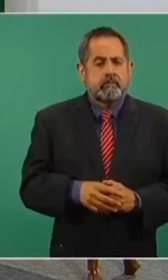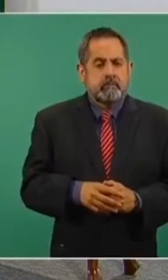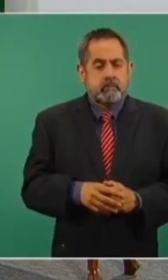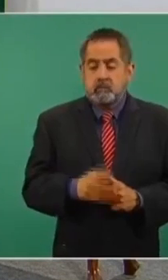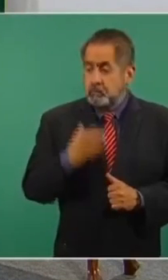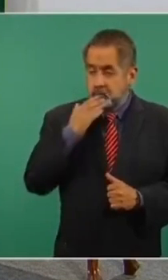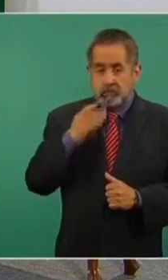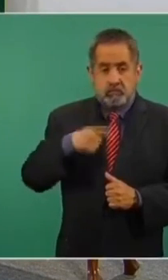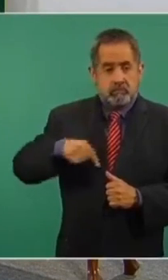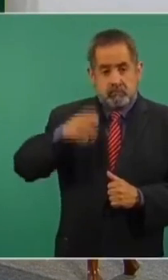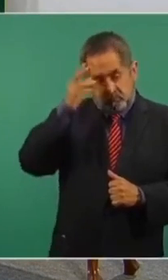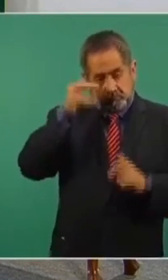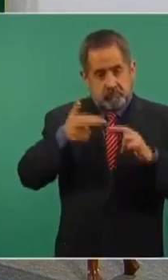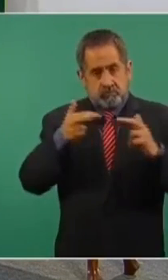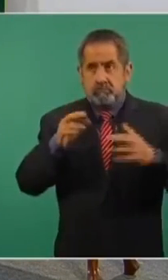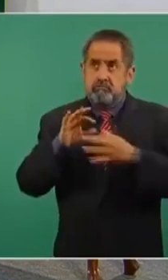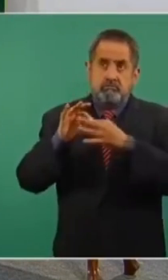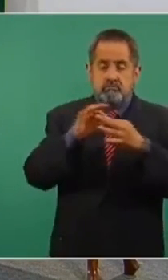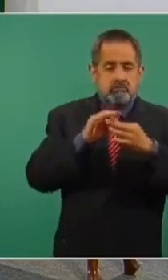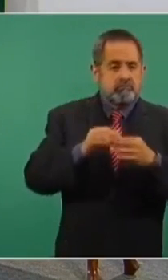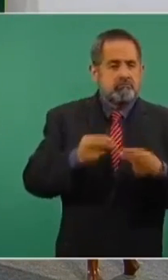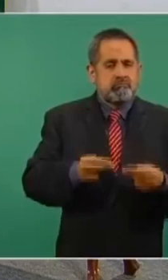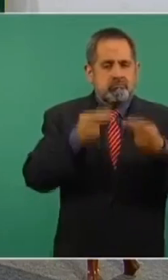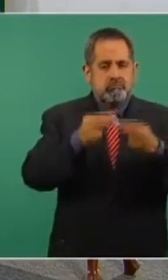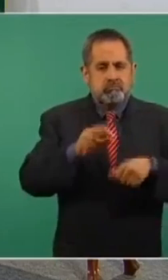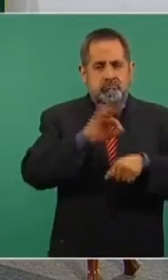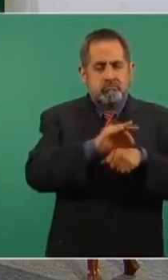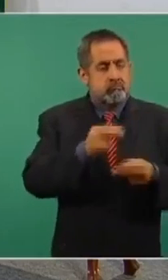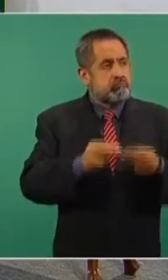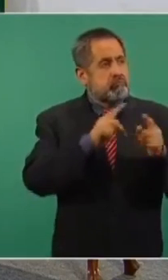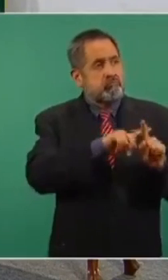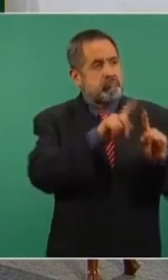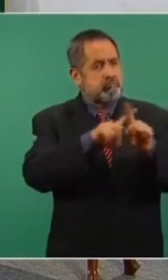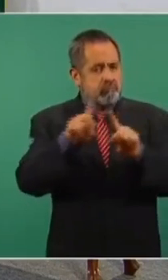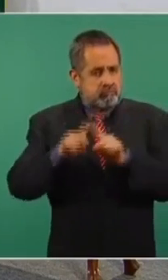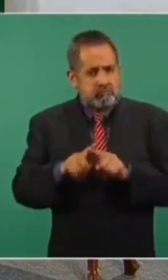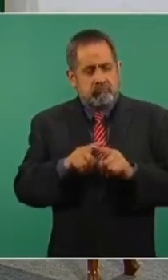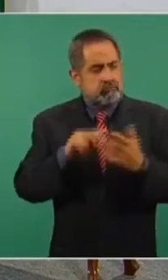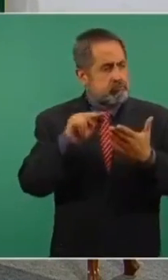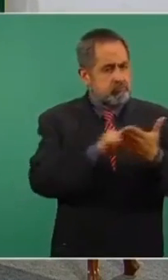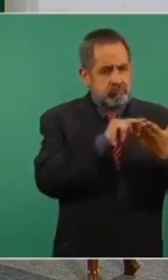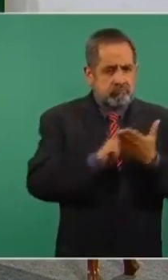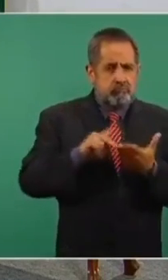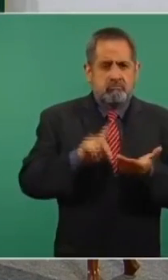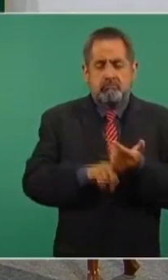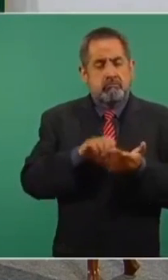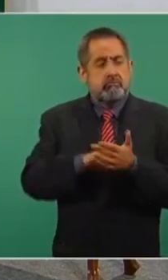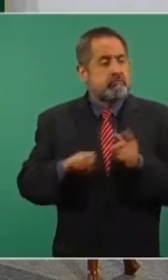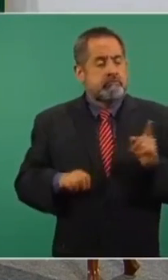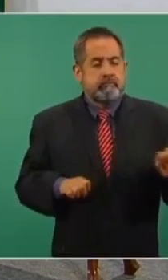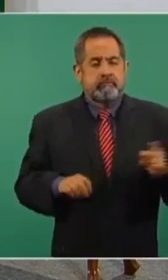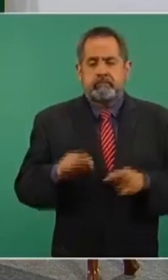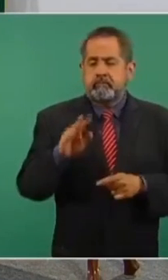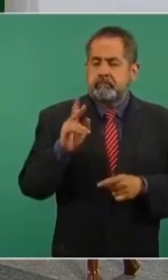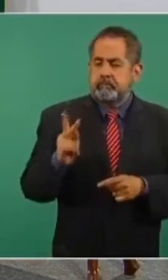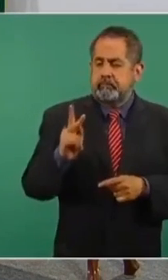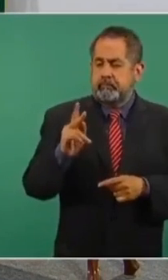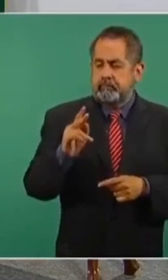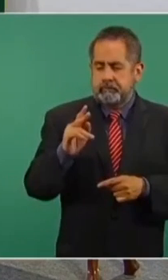buenos acuerdos con las farmacéuticas. Esta farmacéutica Pfizer